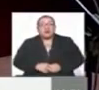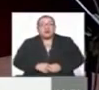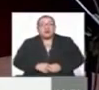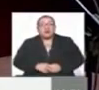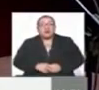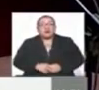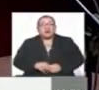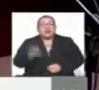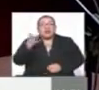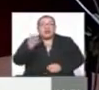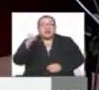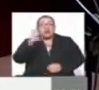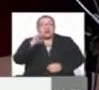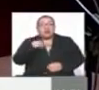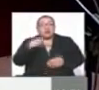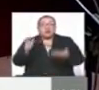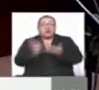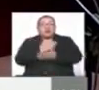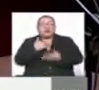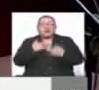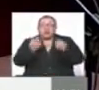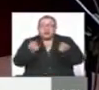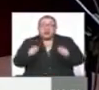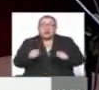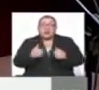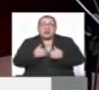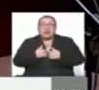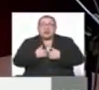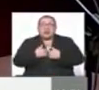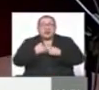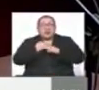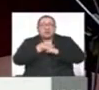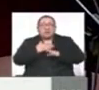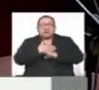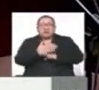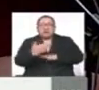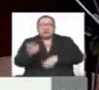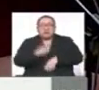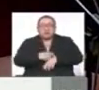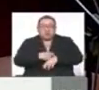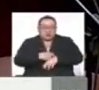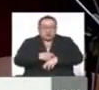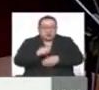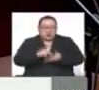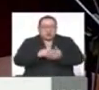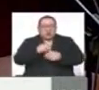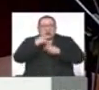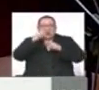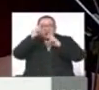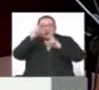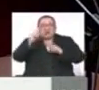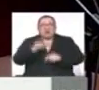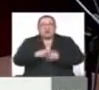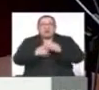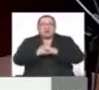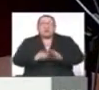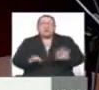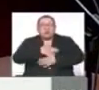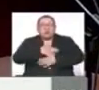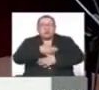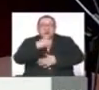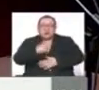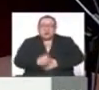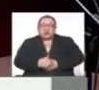jontay y muy probablemente keiko tuvo que poner a la señora en la lista por presión de su papá Pero la señora no